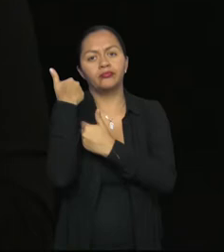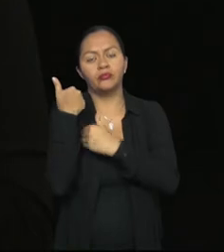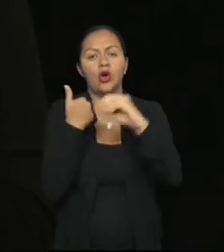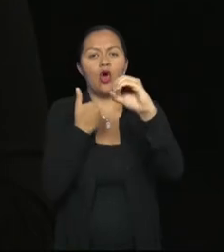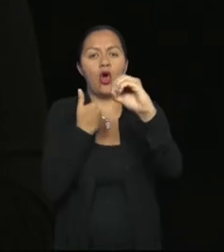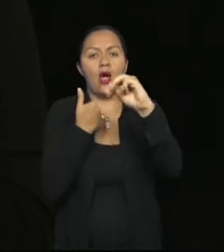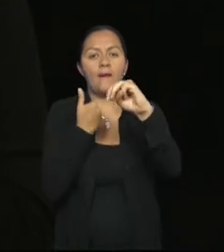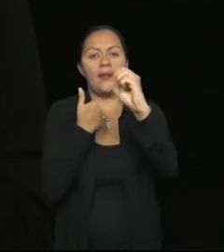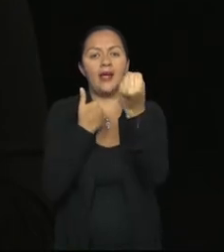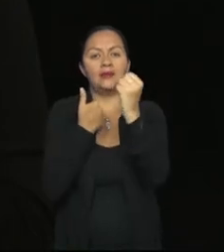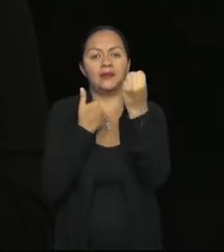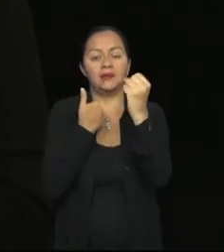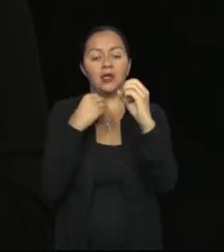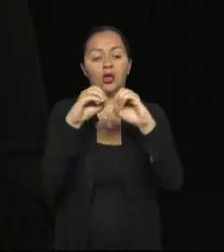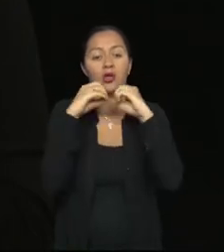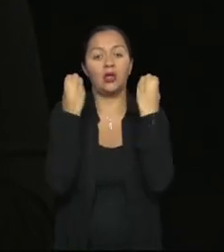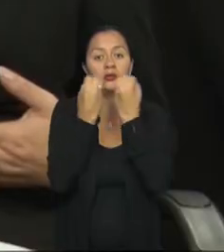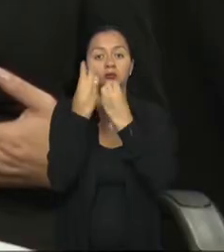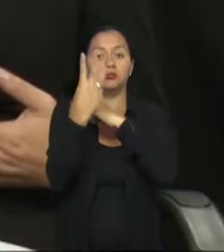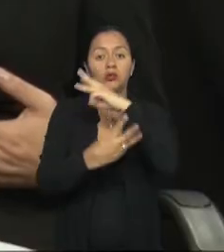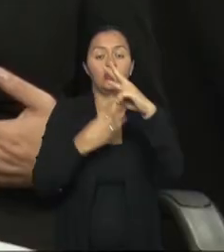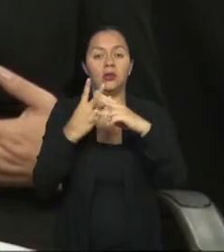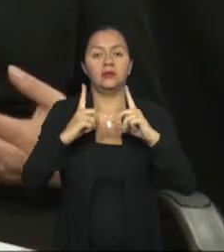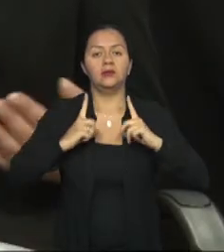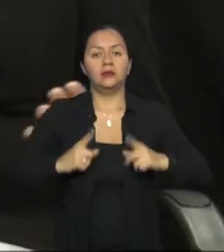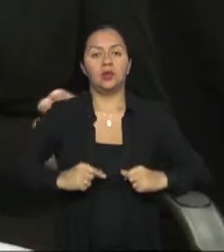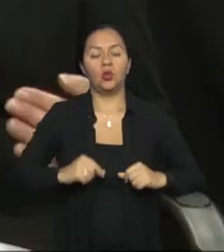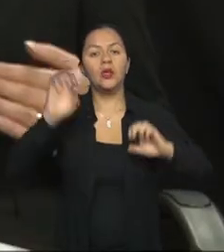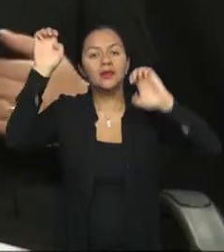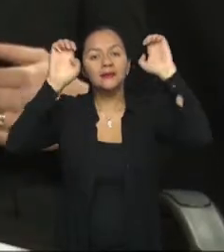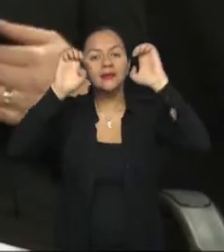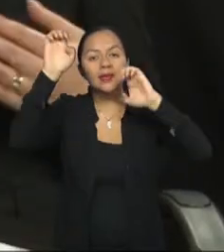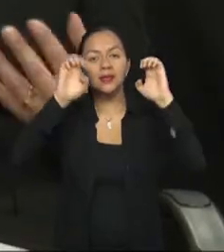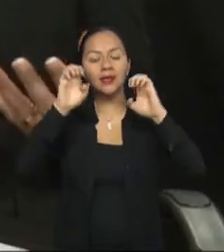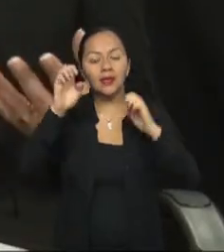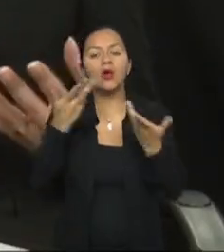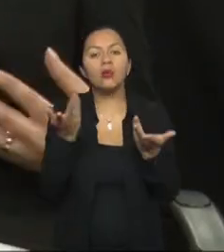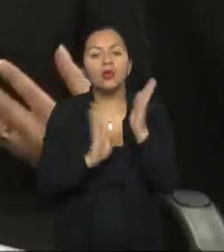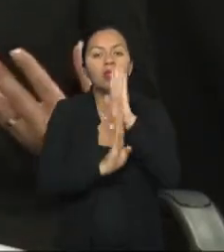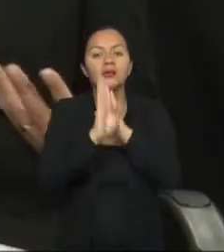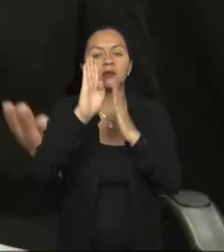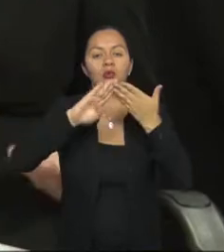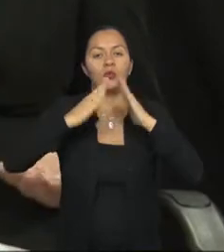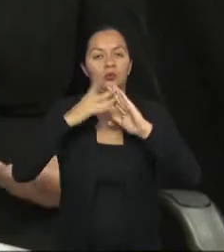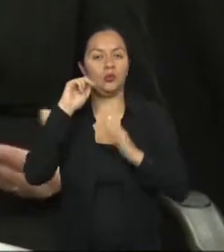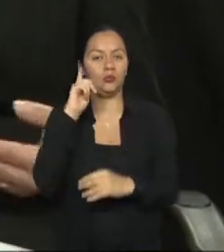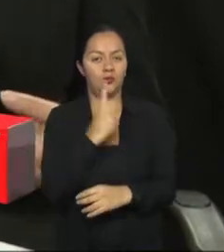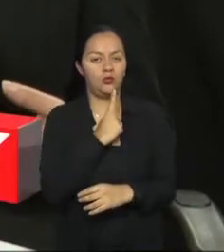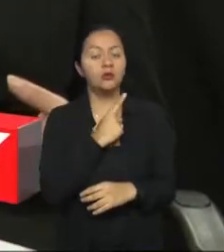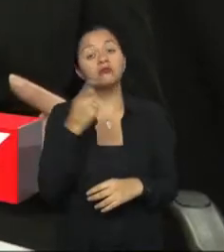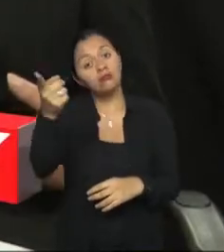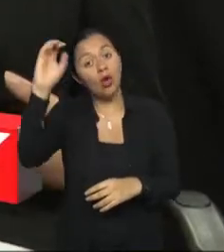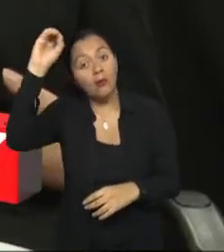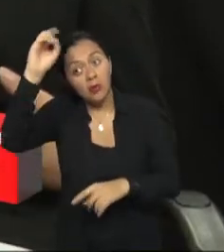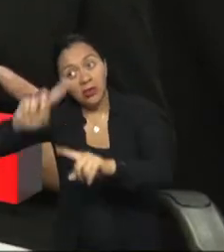quienes promueven la estrategia RBC. Entonces, tenemos realmente puntos de vista